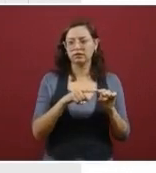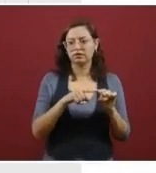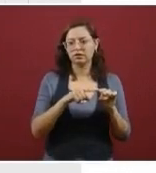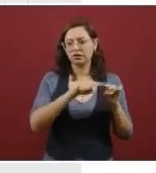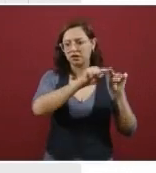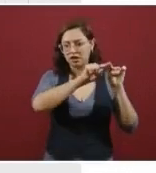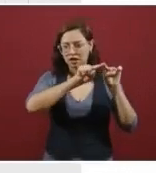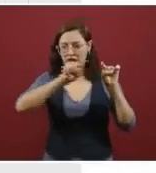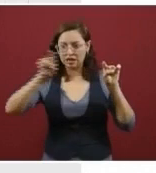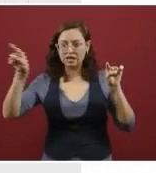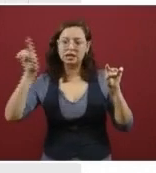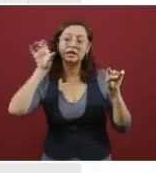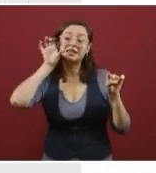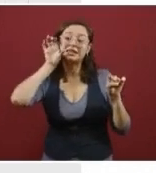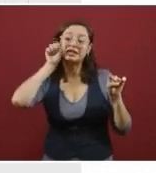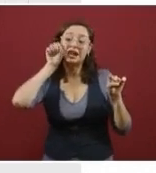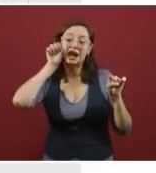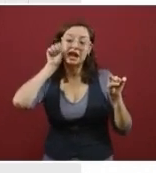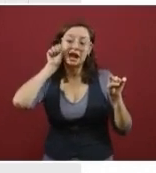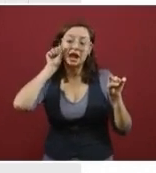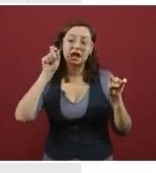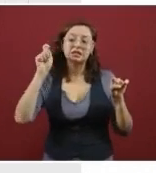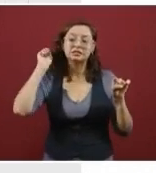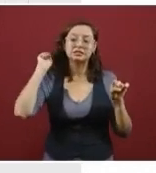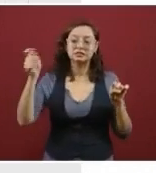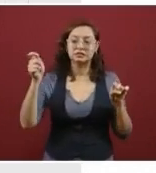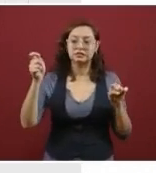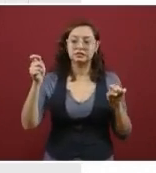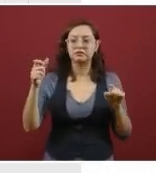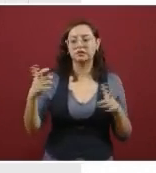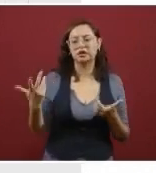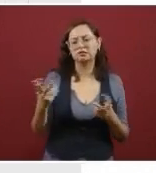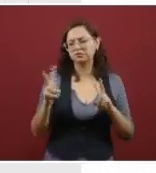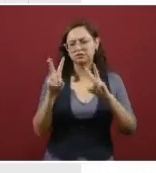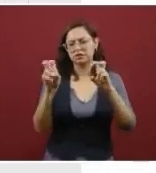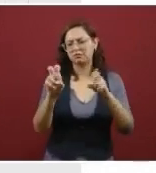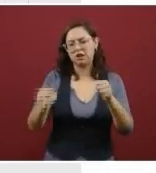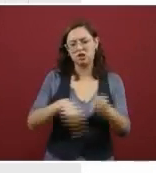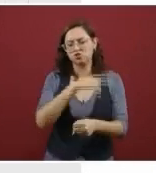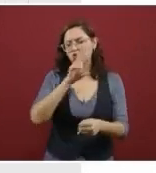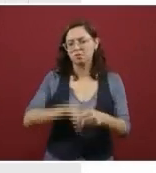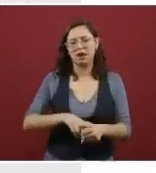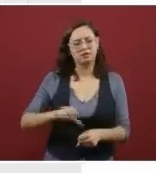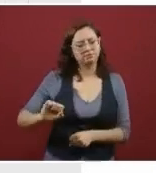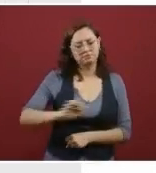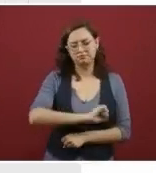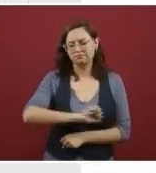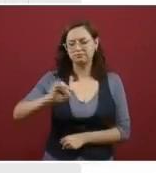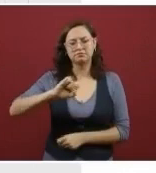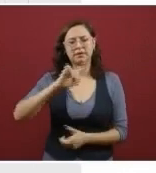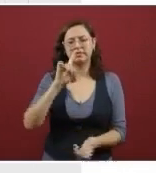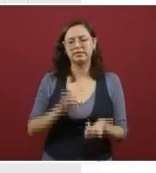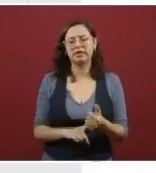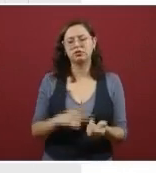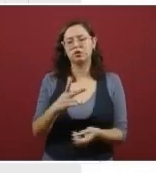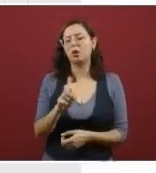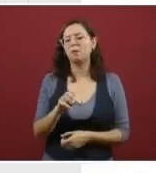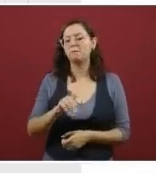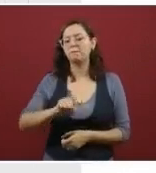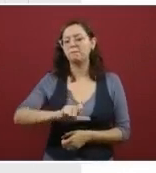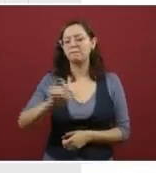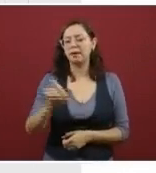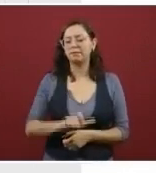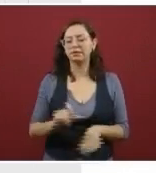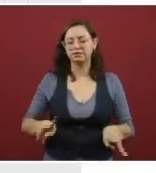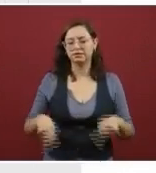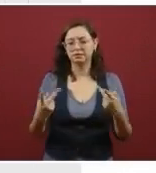naranja, implica el tope inflacionario para Pemex en la venta de combustibles a las estaciones de